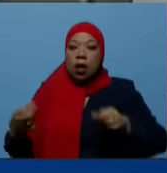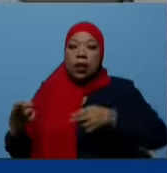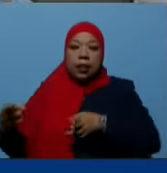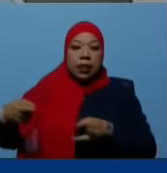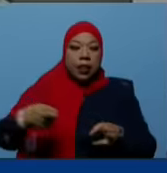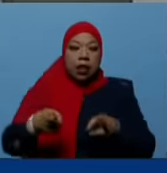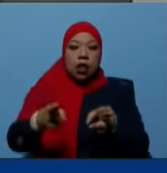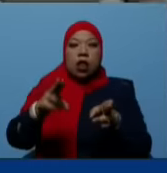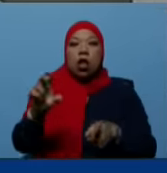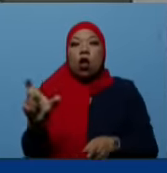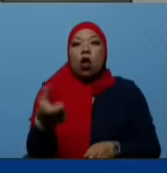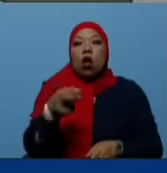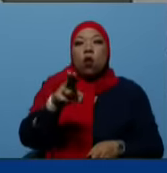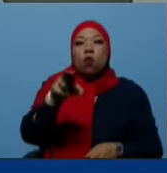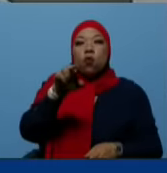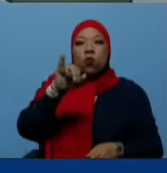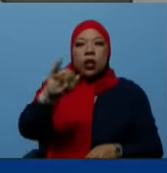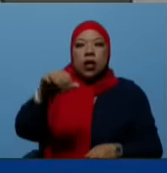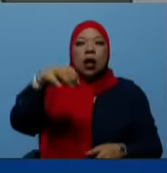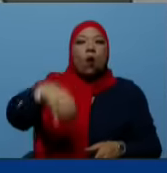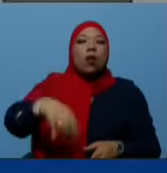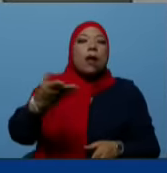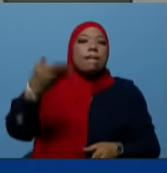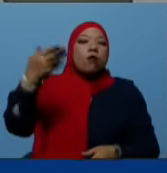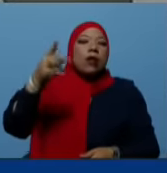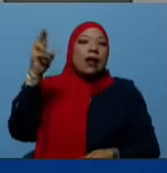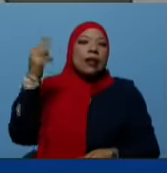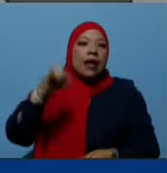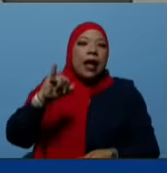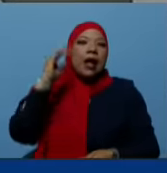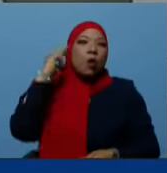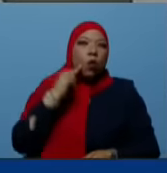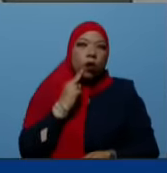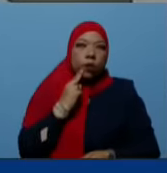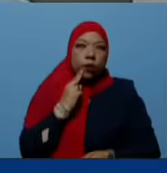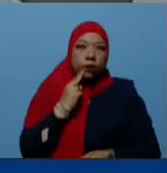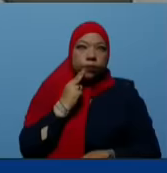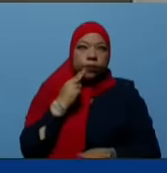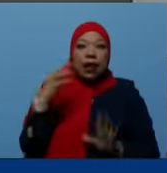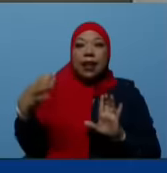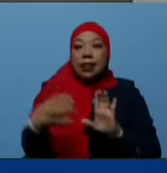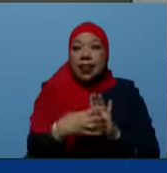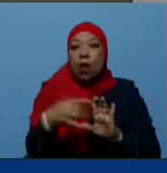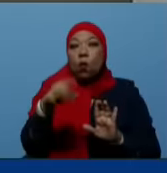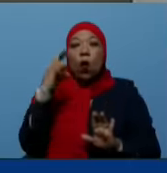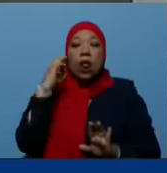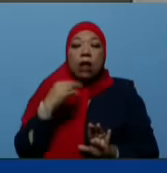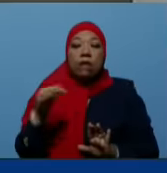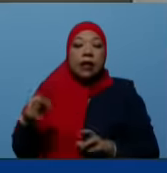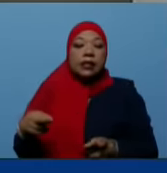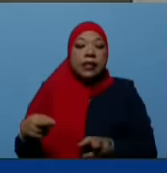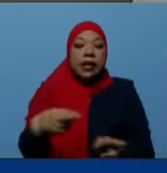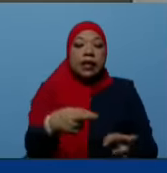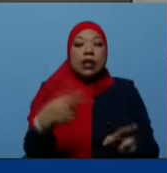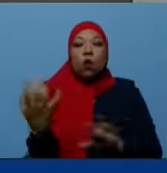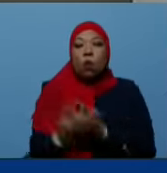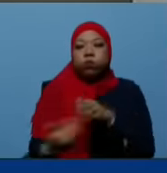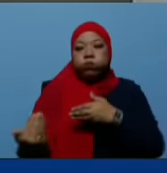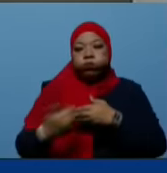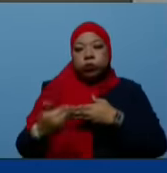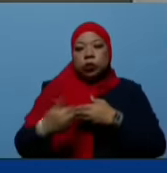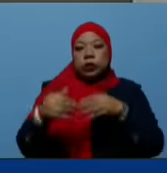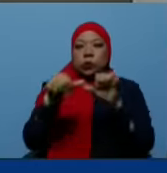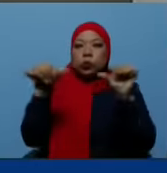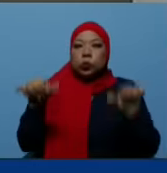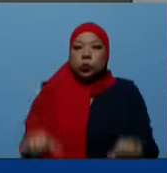al corazón, a los equipos que dirigen a través de computadoras todos los